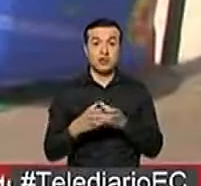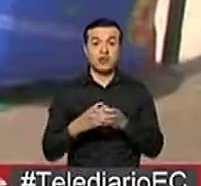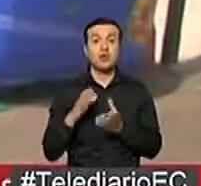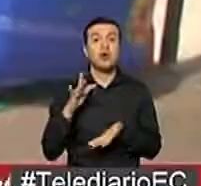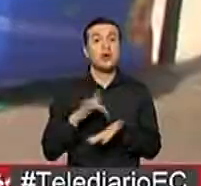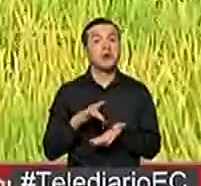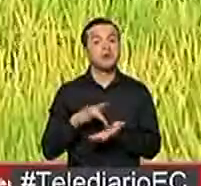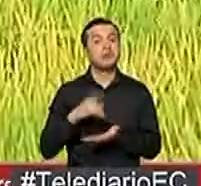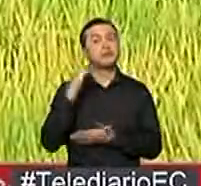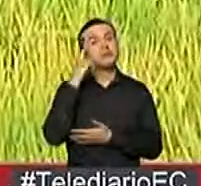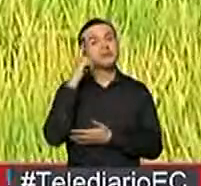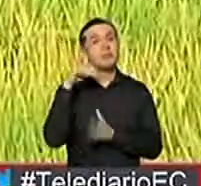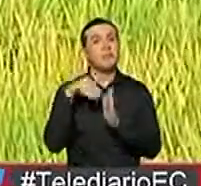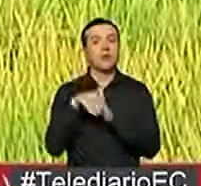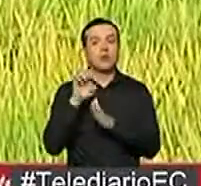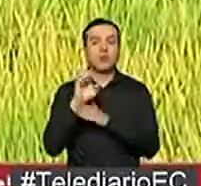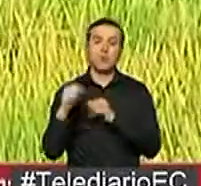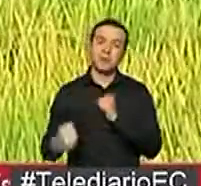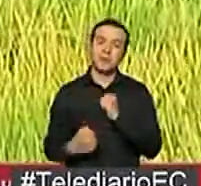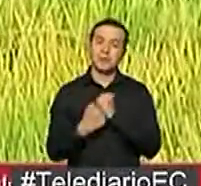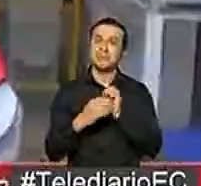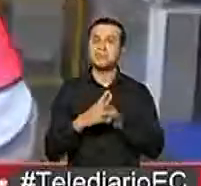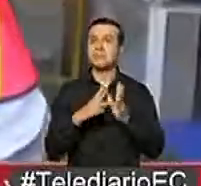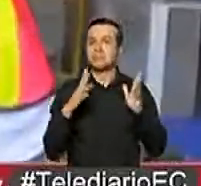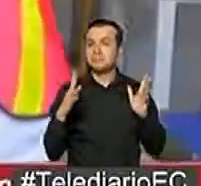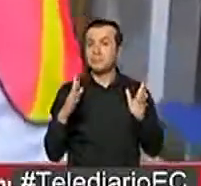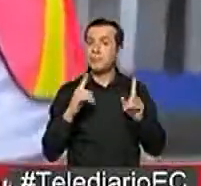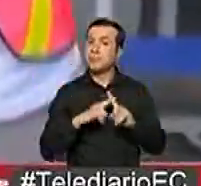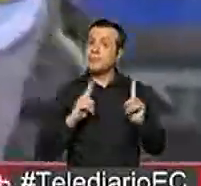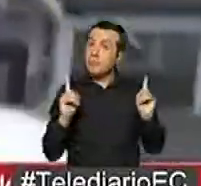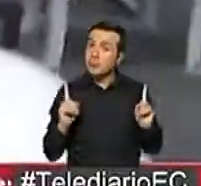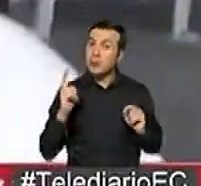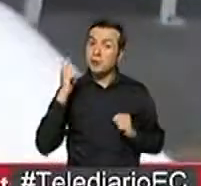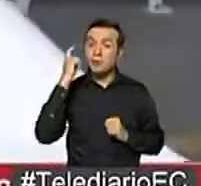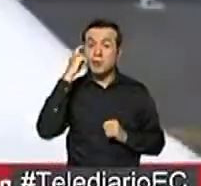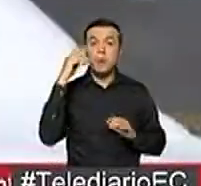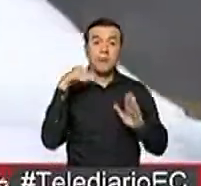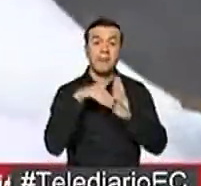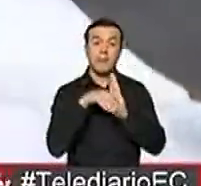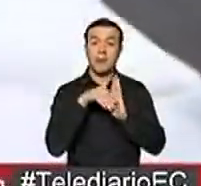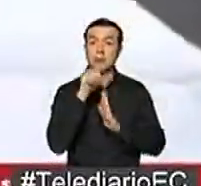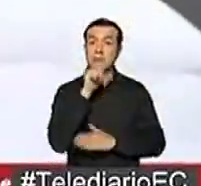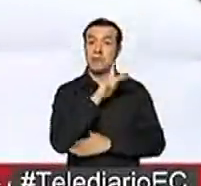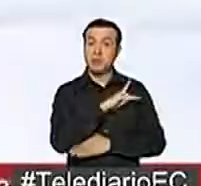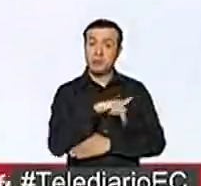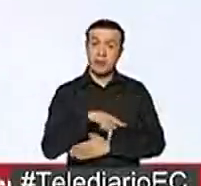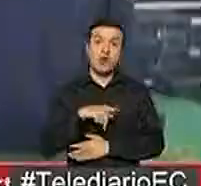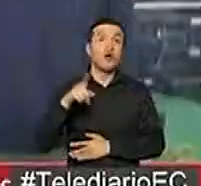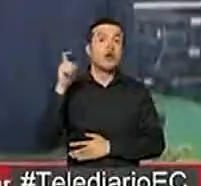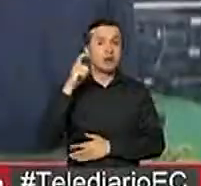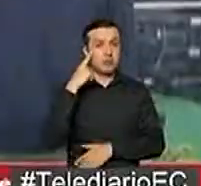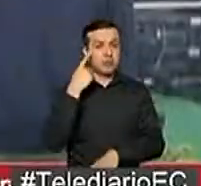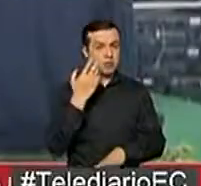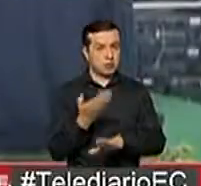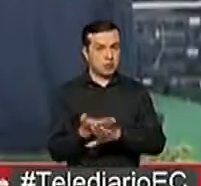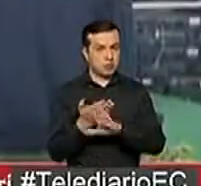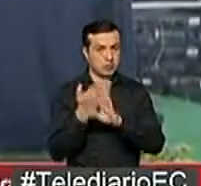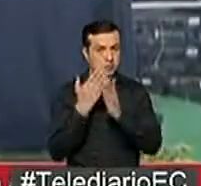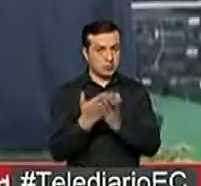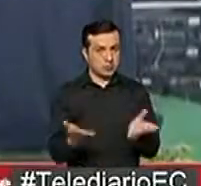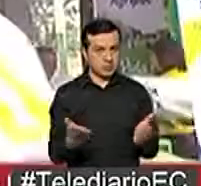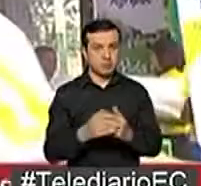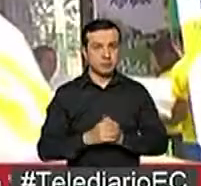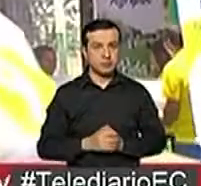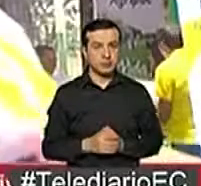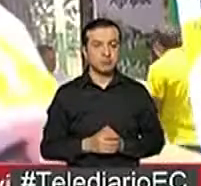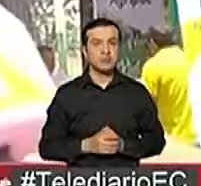destacó el apoyo de Banecuador con los agricultores. Sin embargo, considera que la banca privada también debería ofertar este tipo de beneficios.